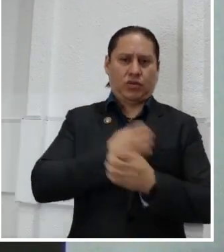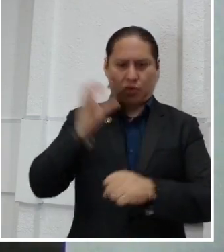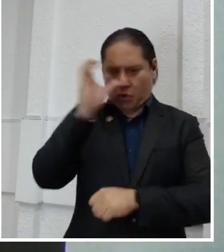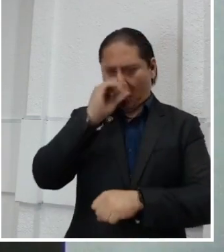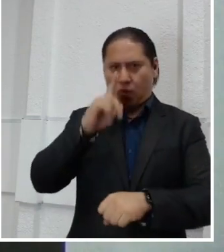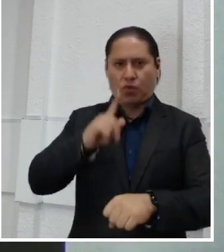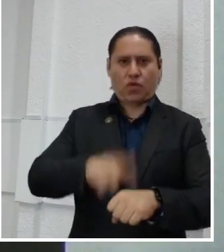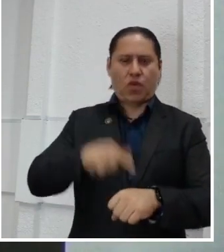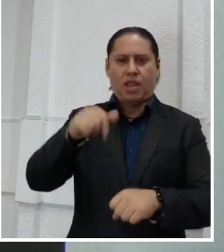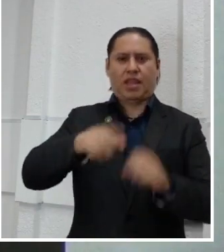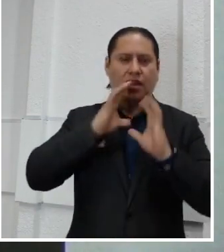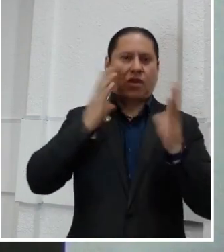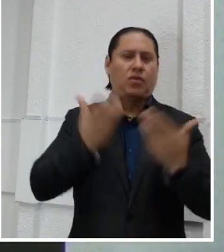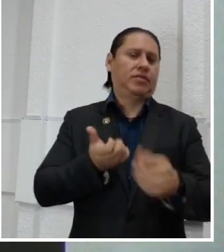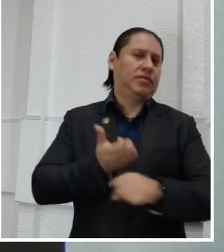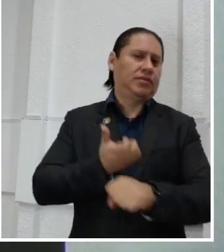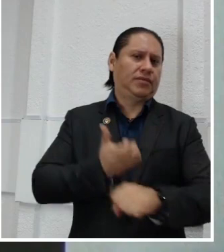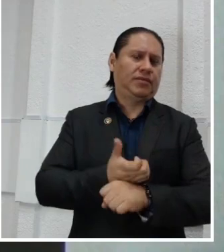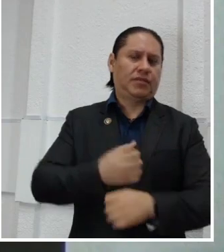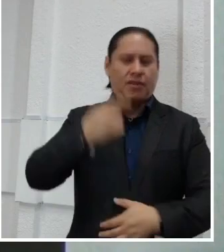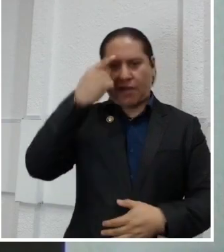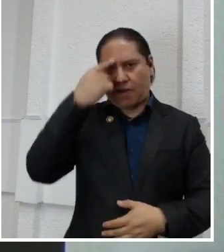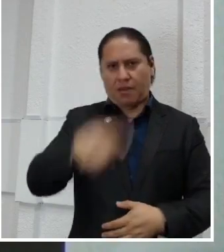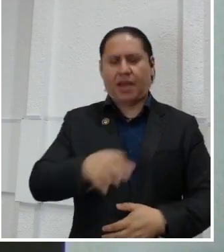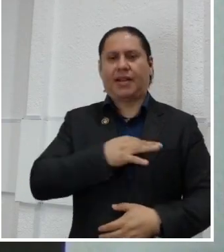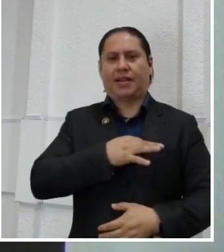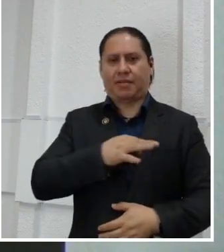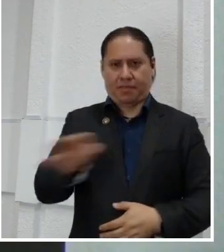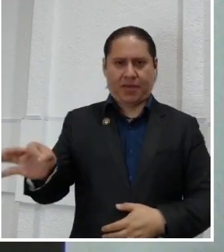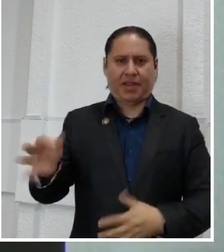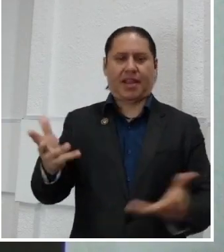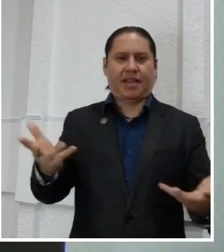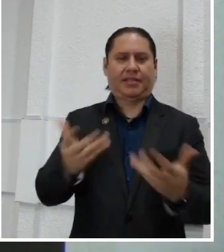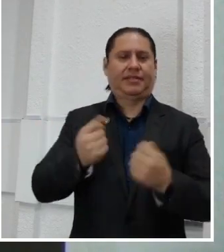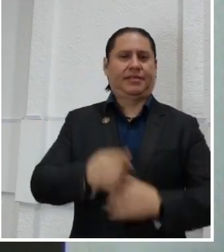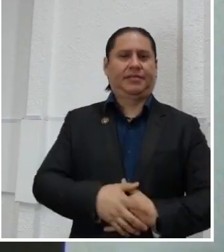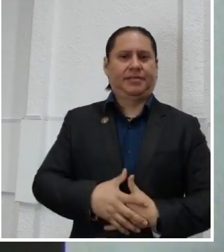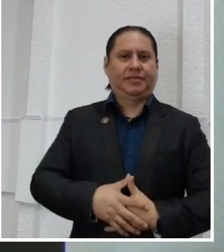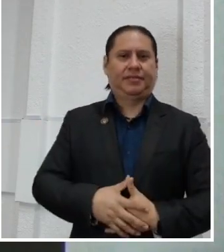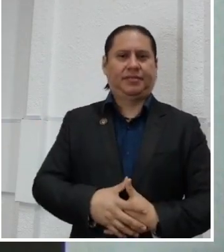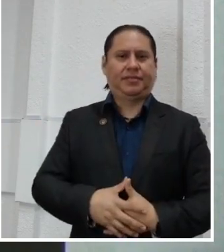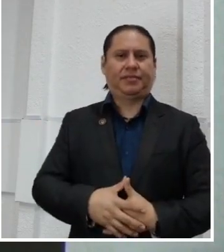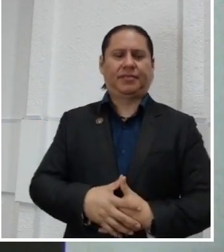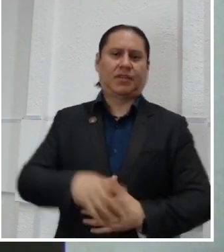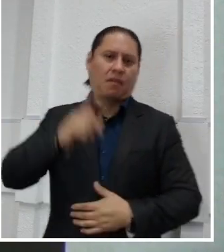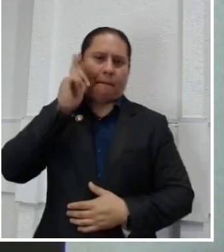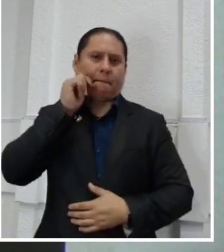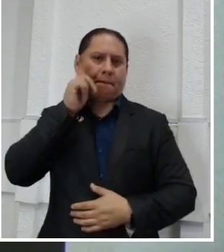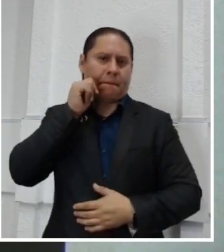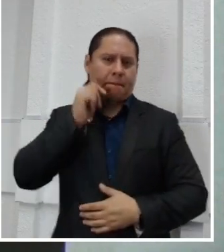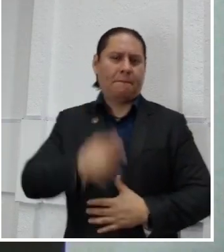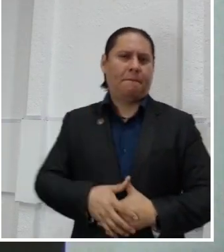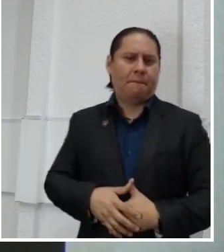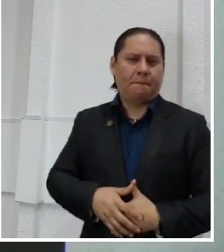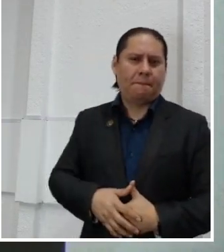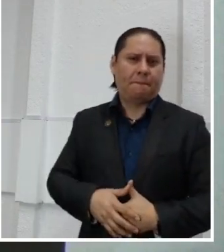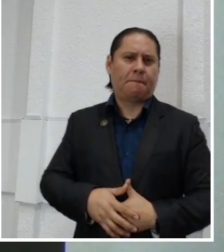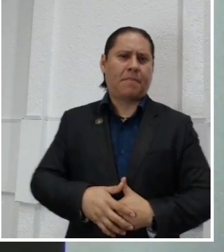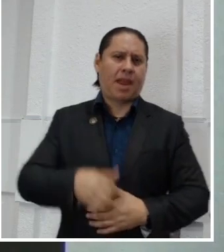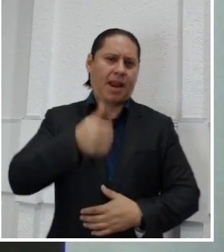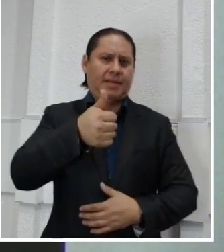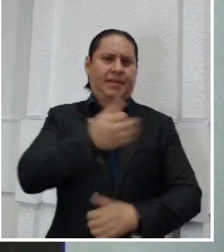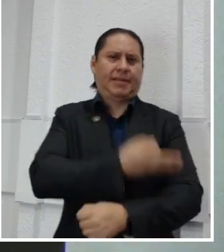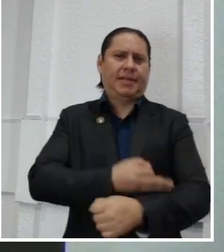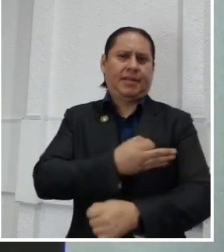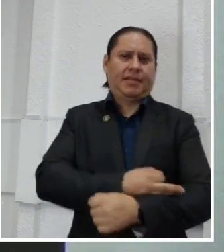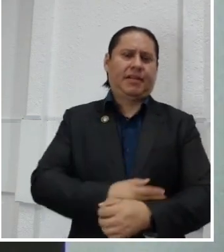Cultura de este Congreso del Estado, para que esto fuera de manera oficial. El día de mañana, a las 6 p.m.,